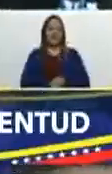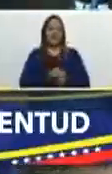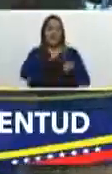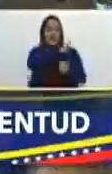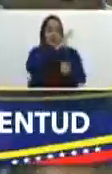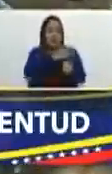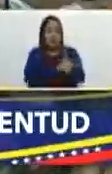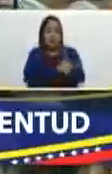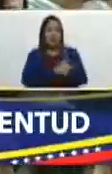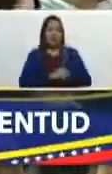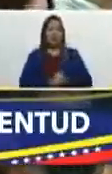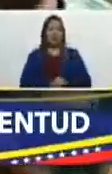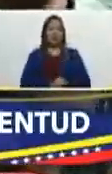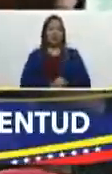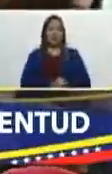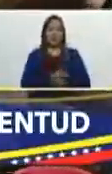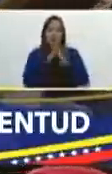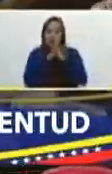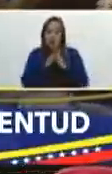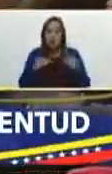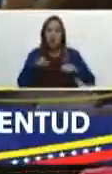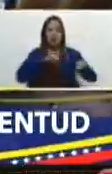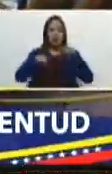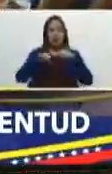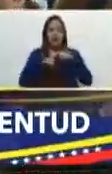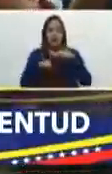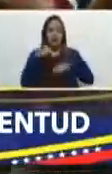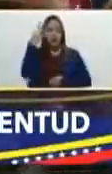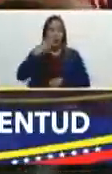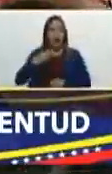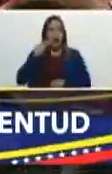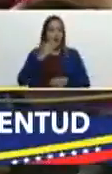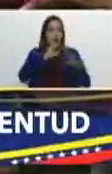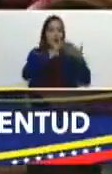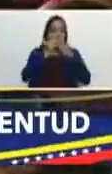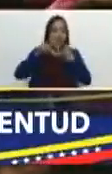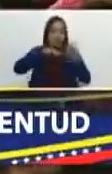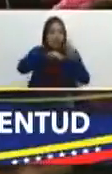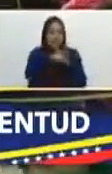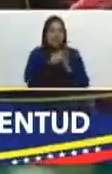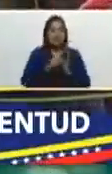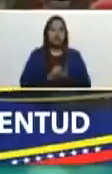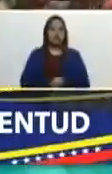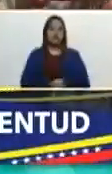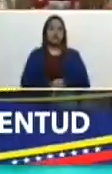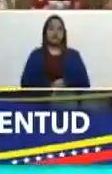Fortalecer todos los movimientos de jóvenes del barrio.